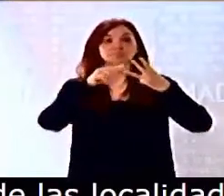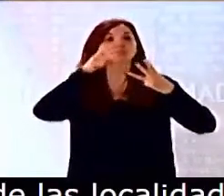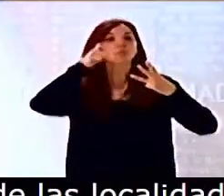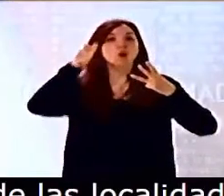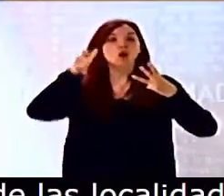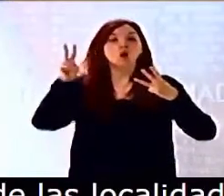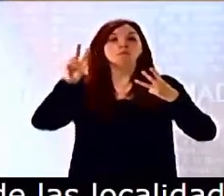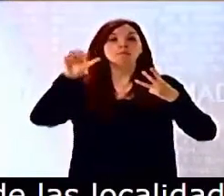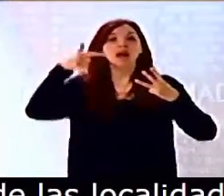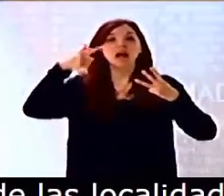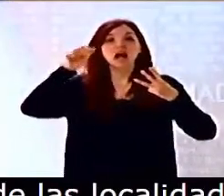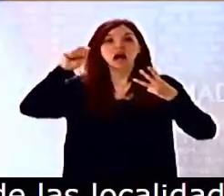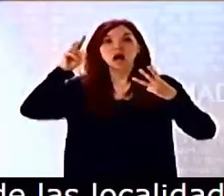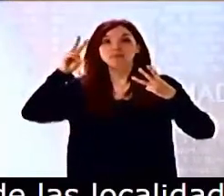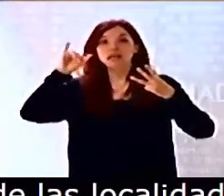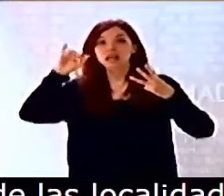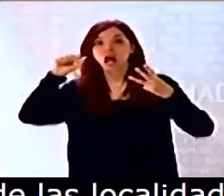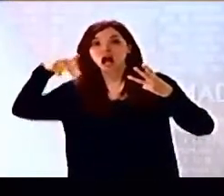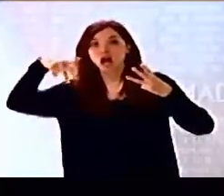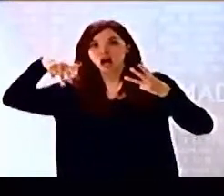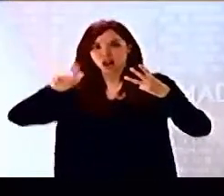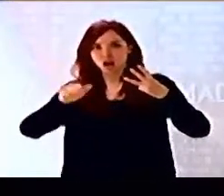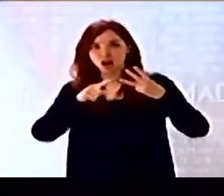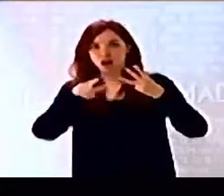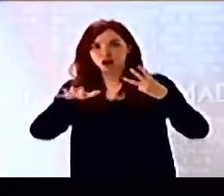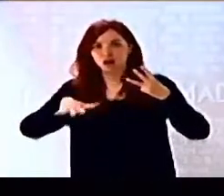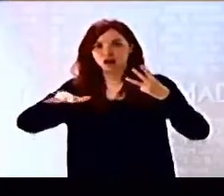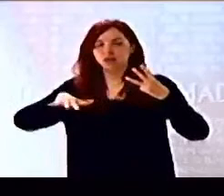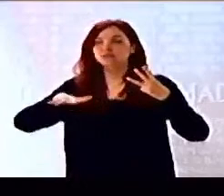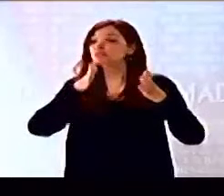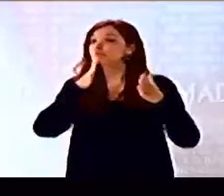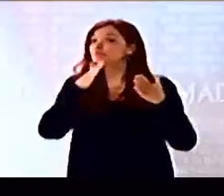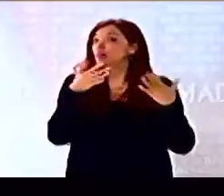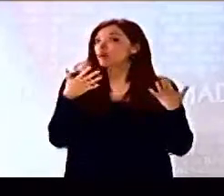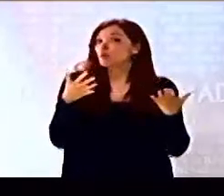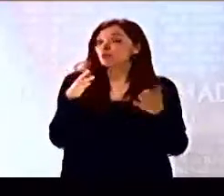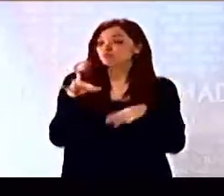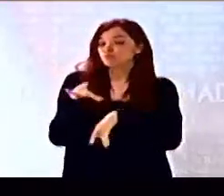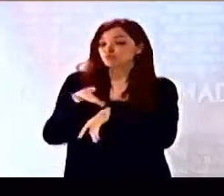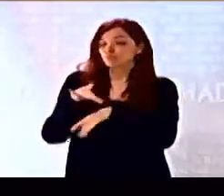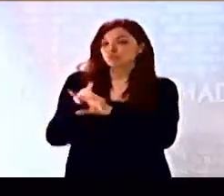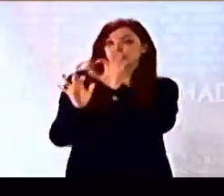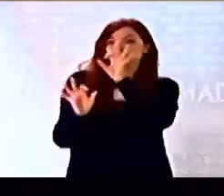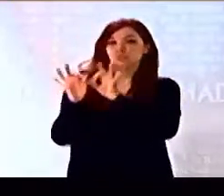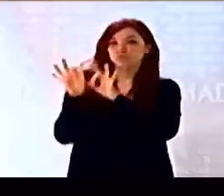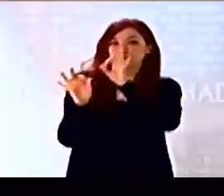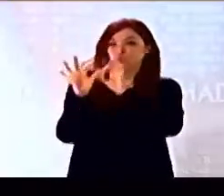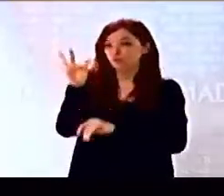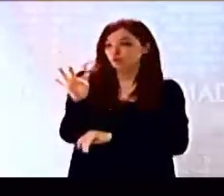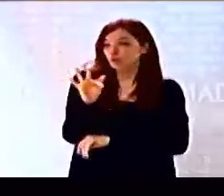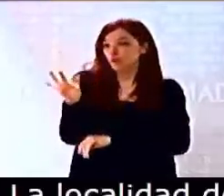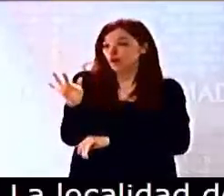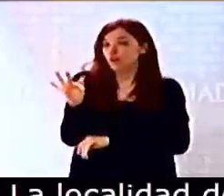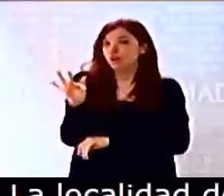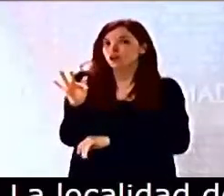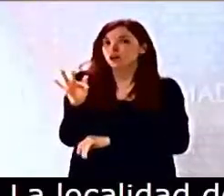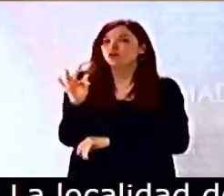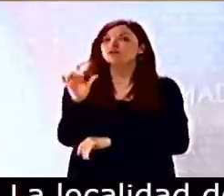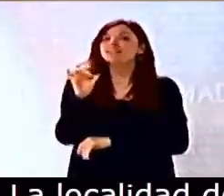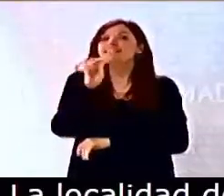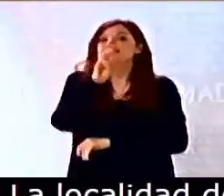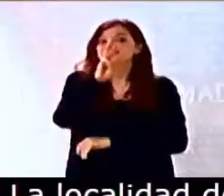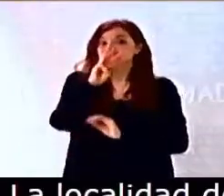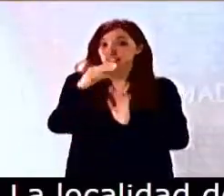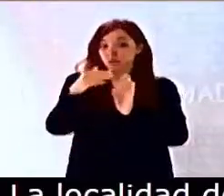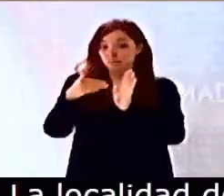Vegaviana. La localidad de Vegaviana tiene en este momento una tasa de incidencia acumulada a los 14 días de